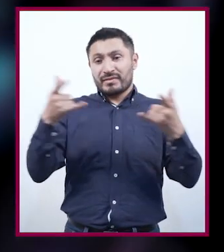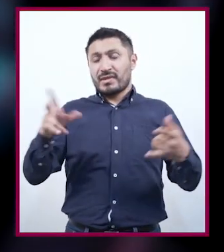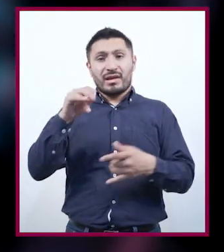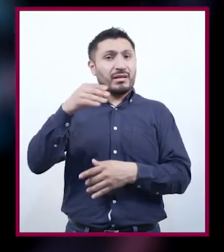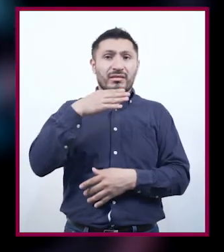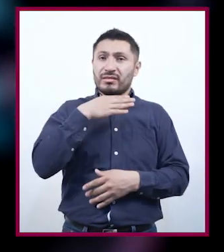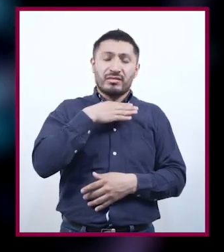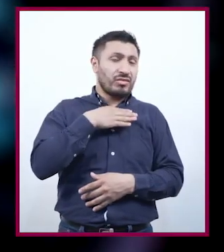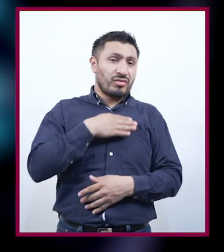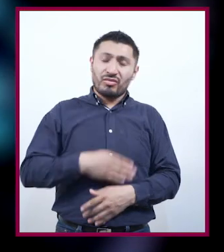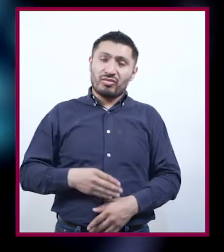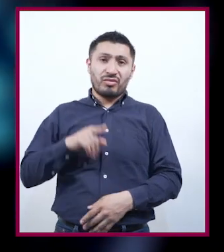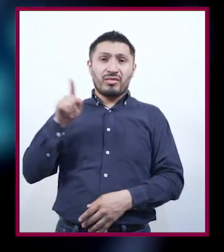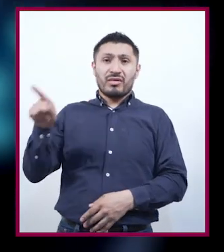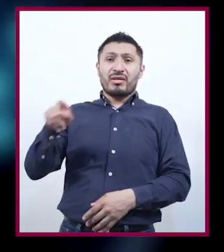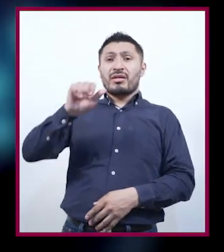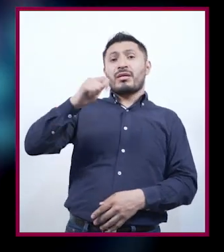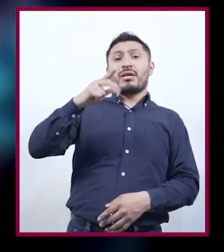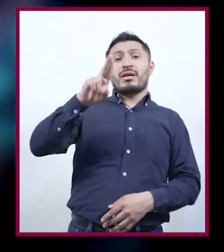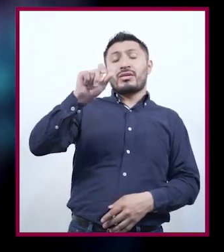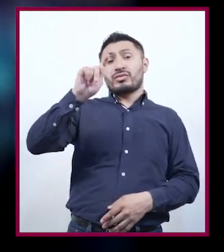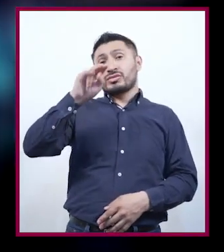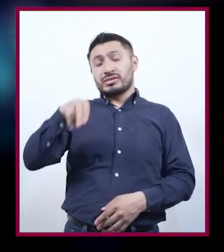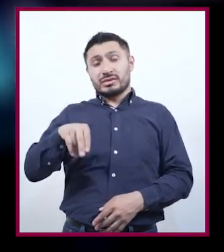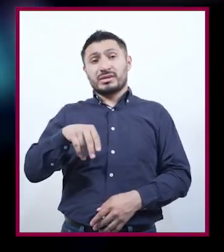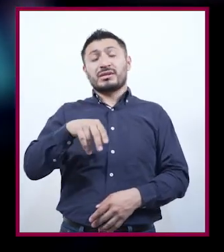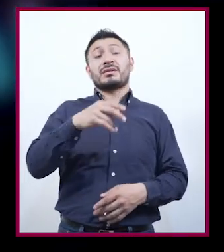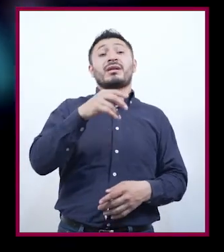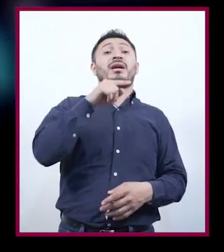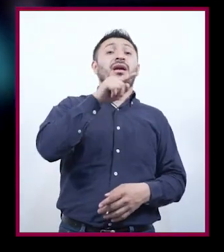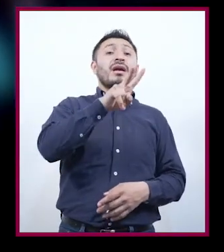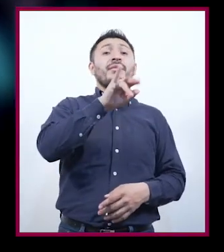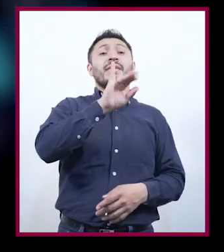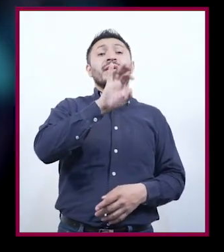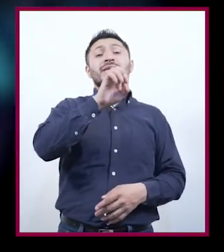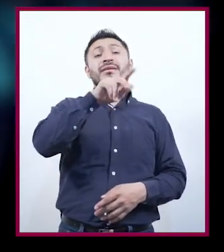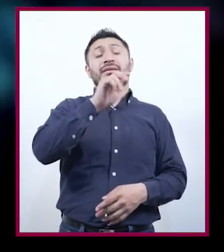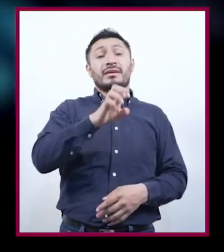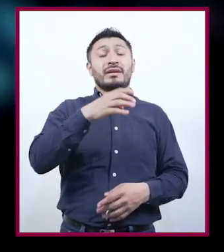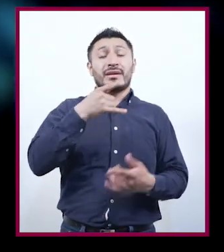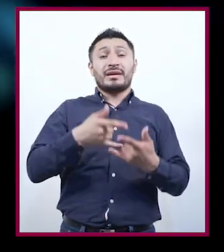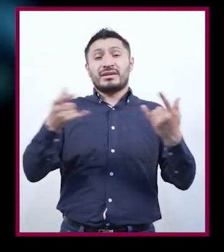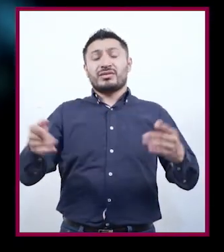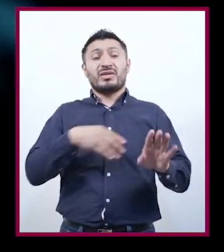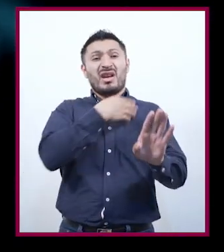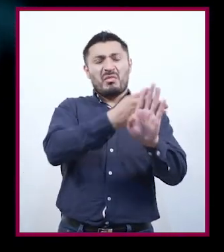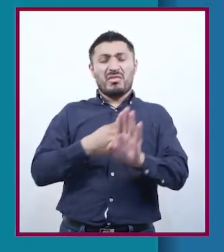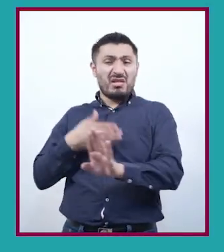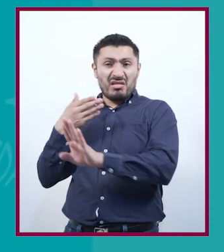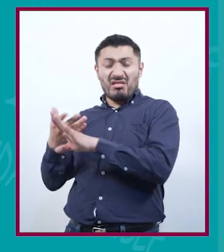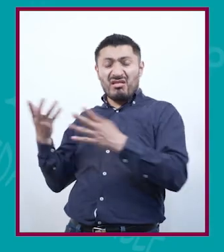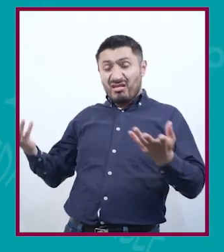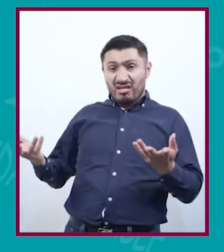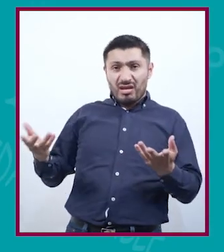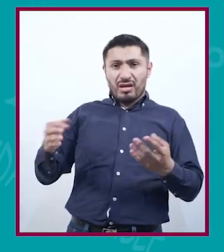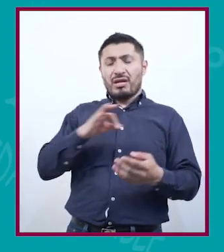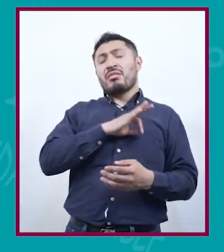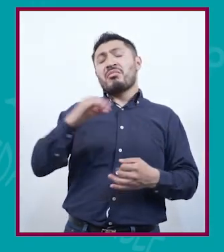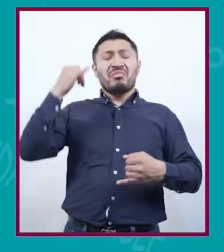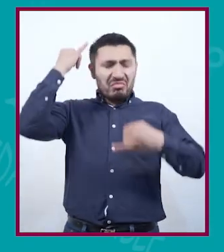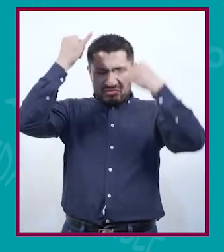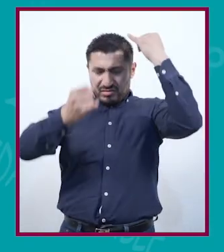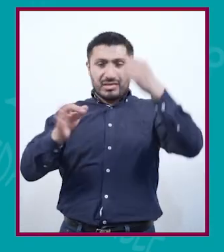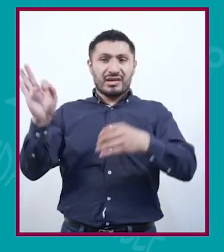¿La historia ha sido injusta con la figura de Agustín de Iturbide y Vicente Guerrero? Podríamos